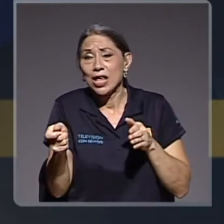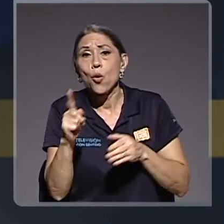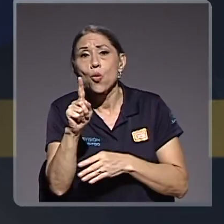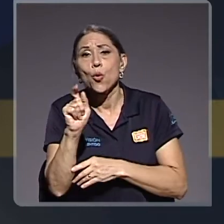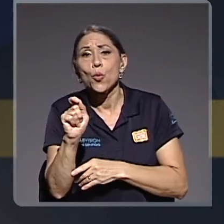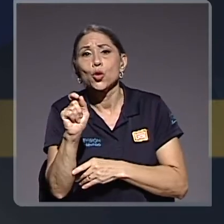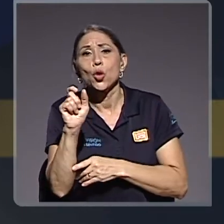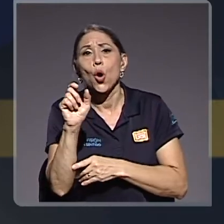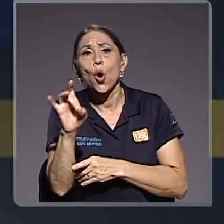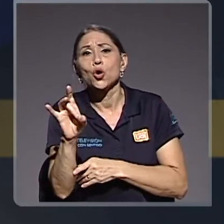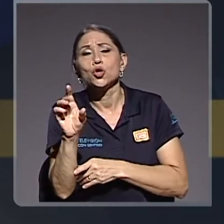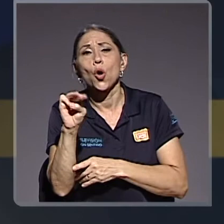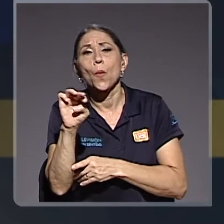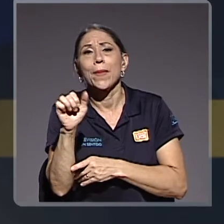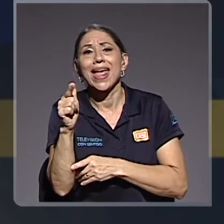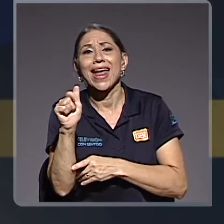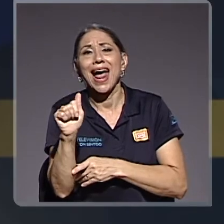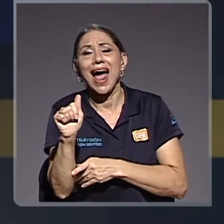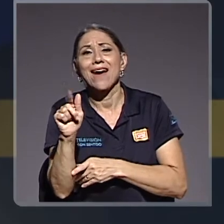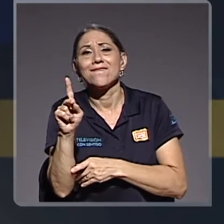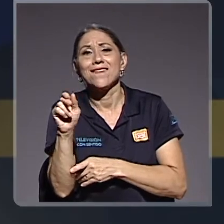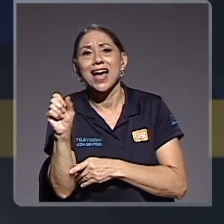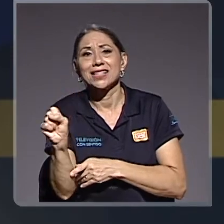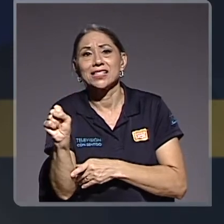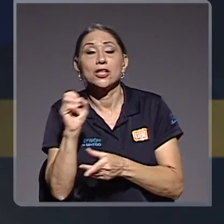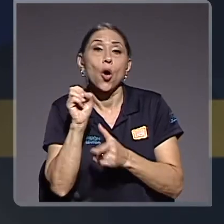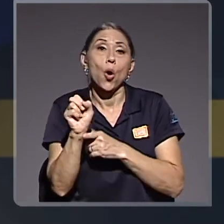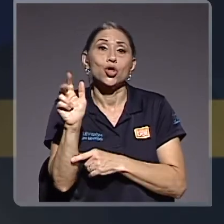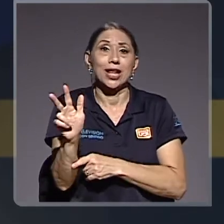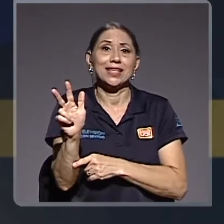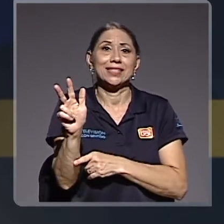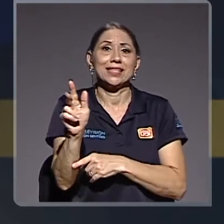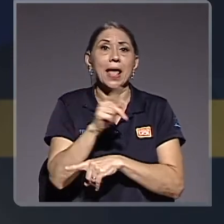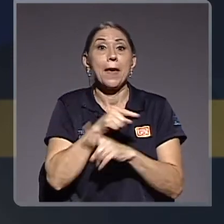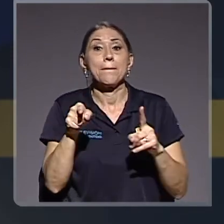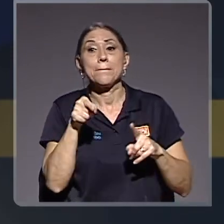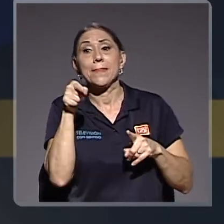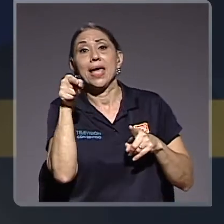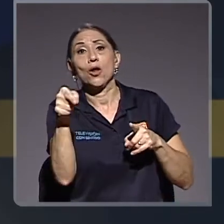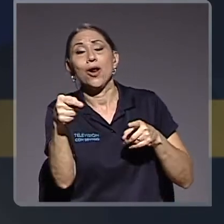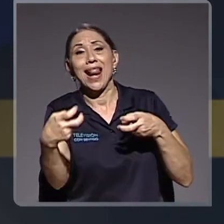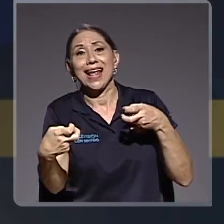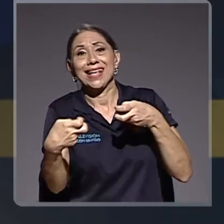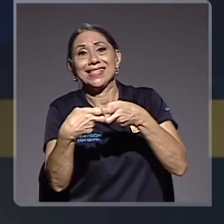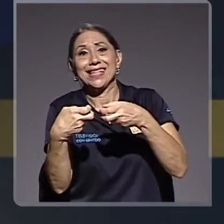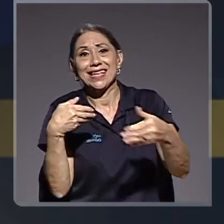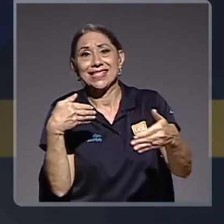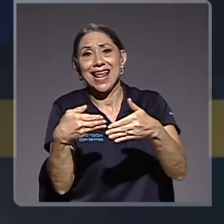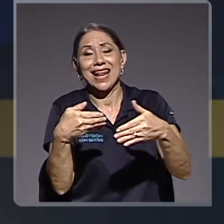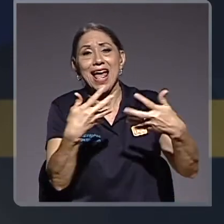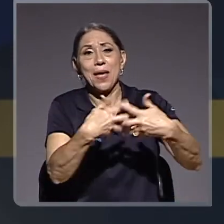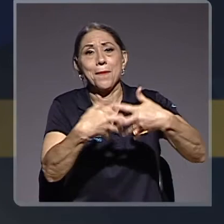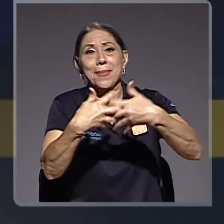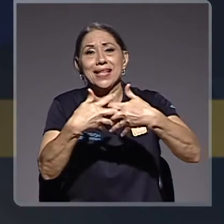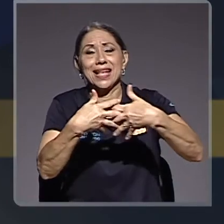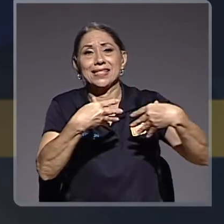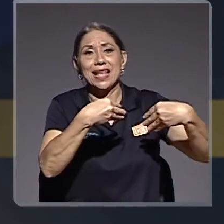de 3 megawatts, y la alimentación que está cerca es la de las empresas distribuidoras, que es